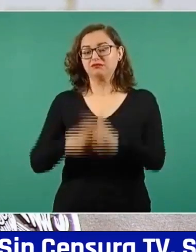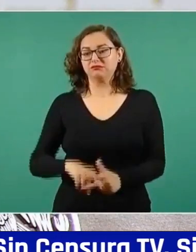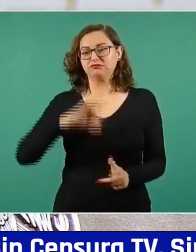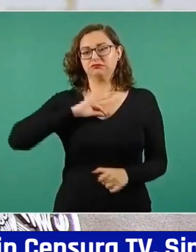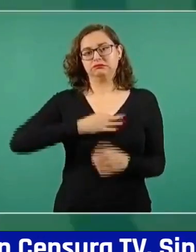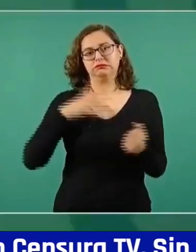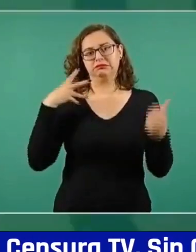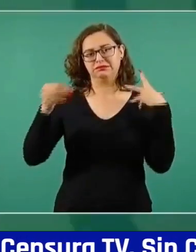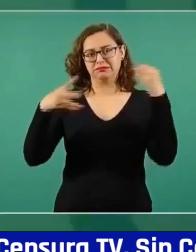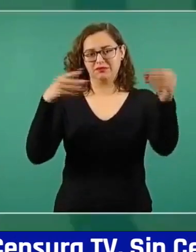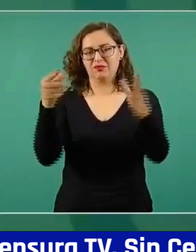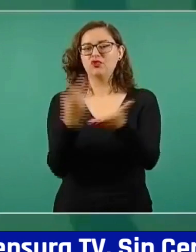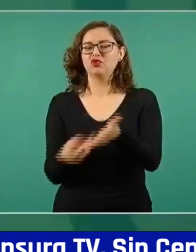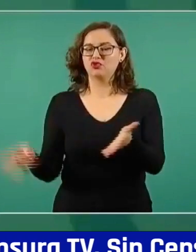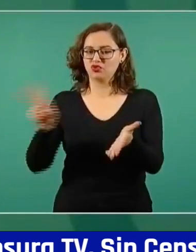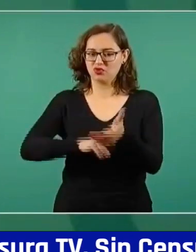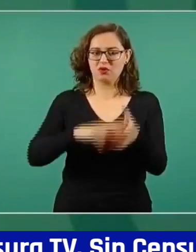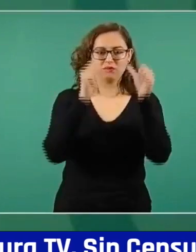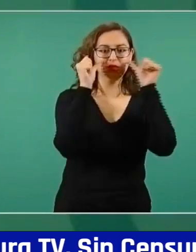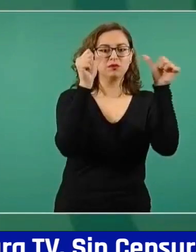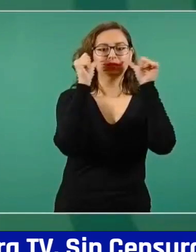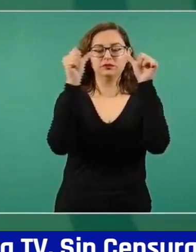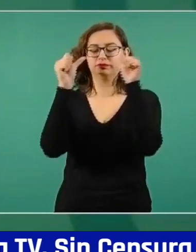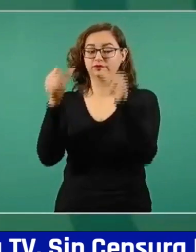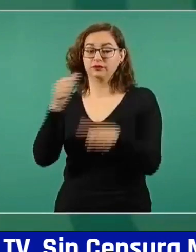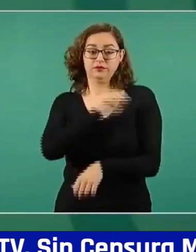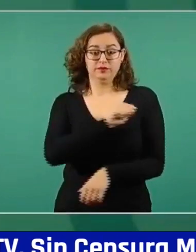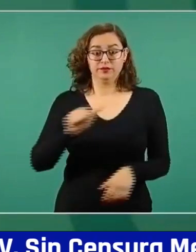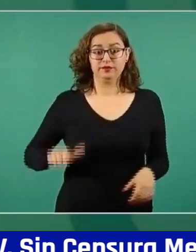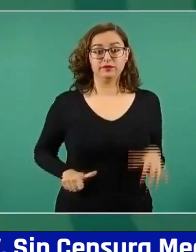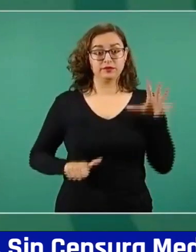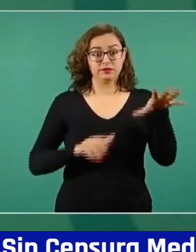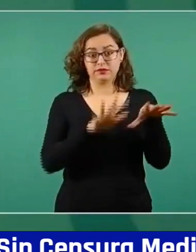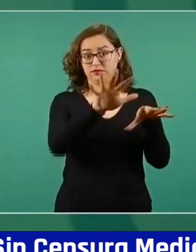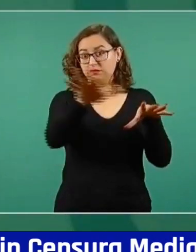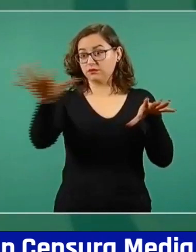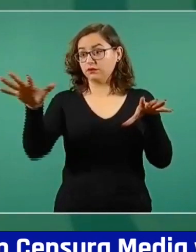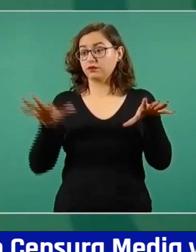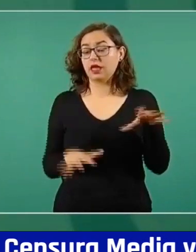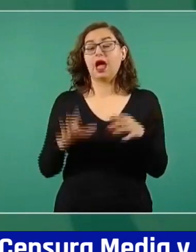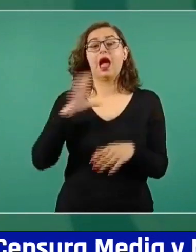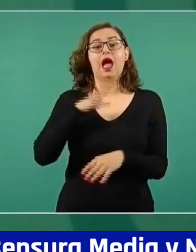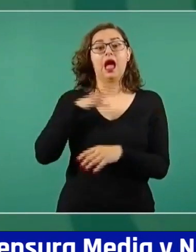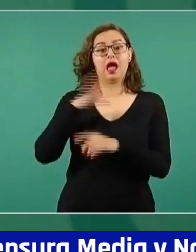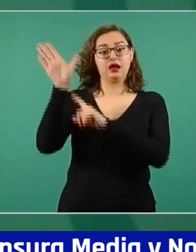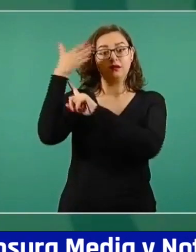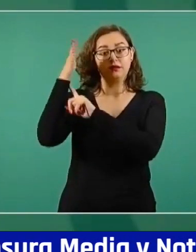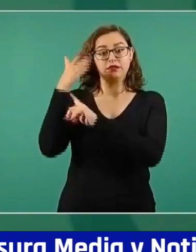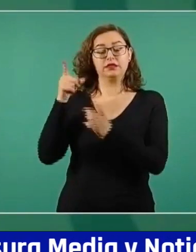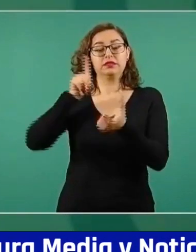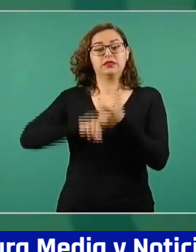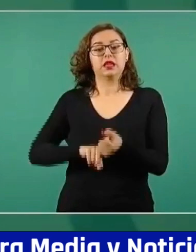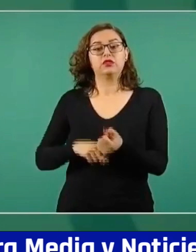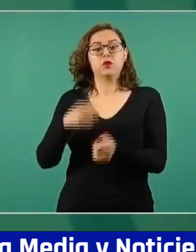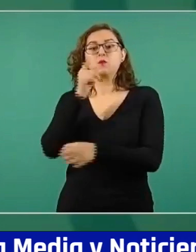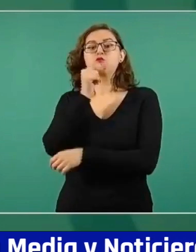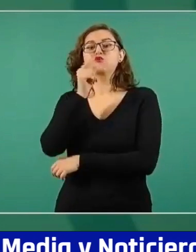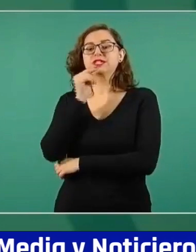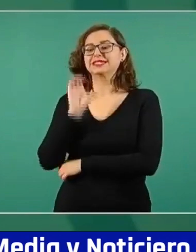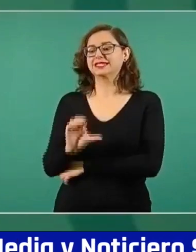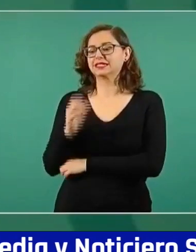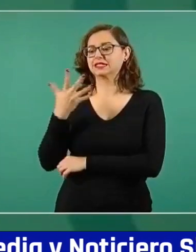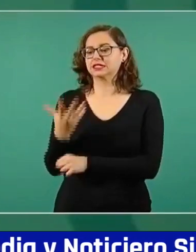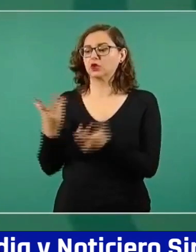atiende directamente la Cruz Roja a través de un despacho de ambulancias que se instaló en el C5 de la Ciudad de México y hemos